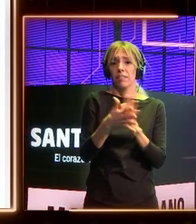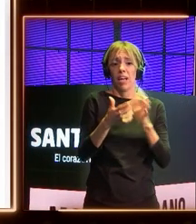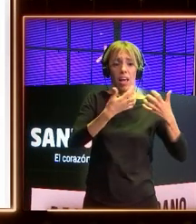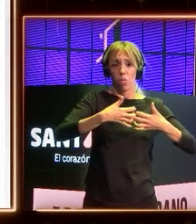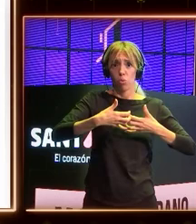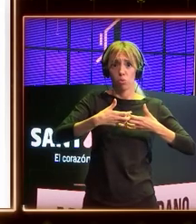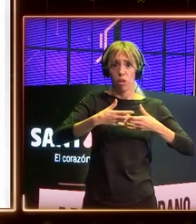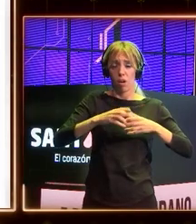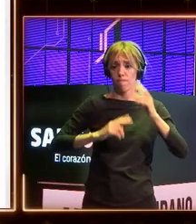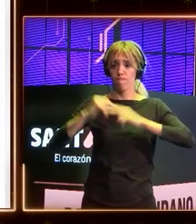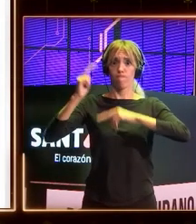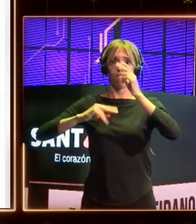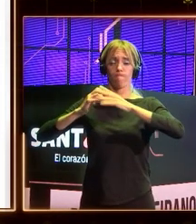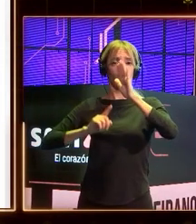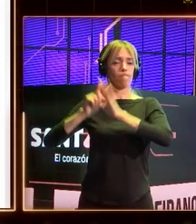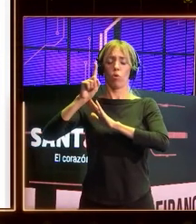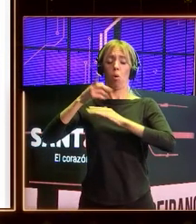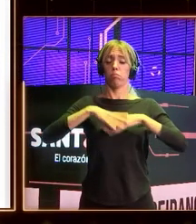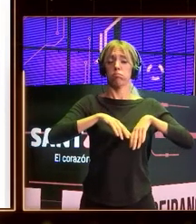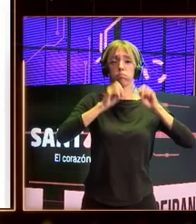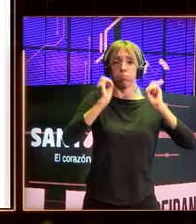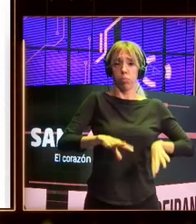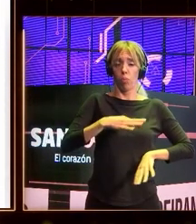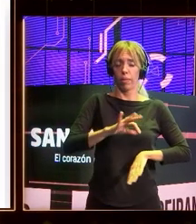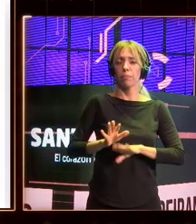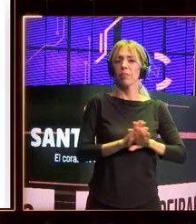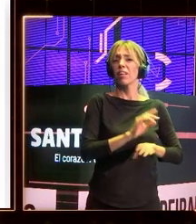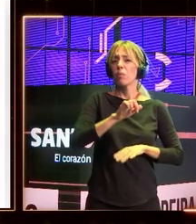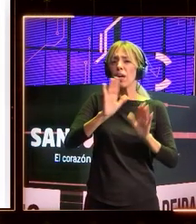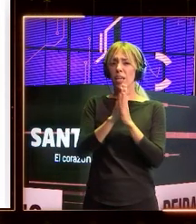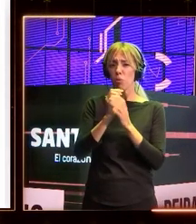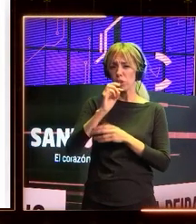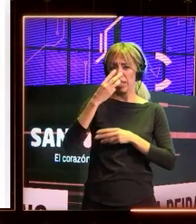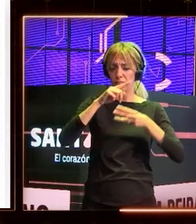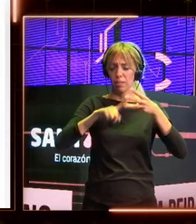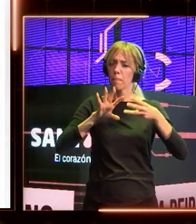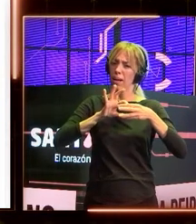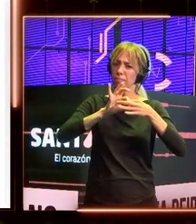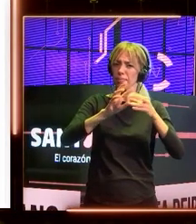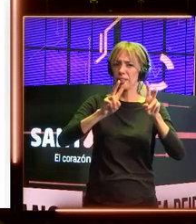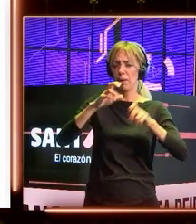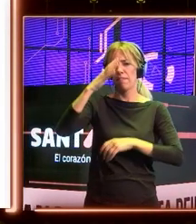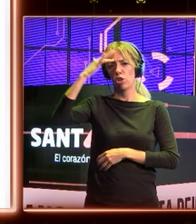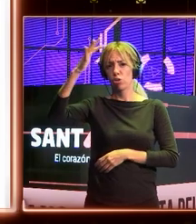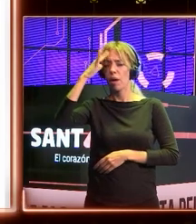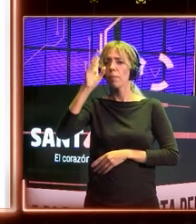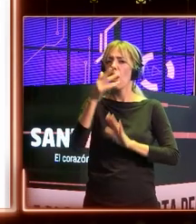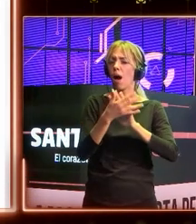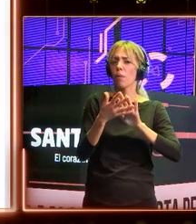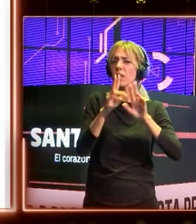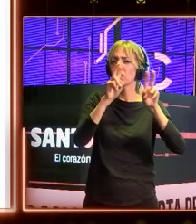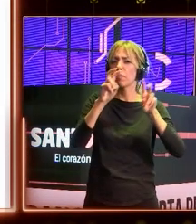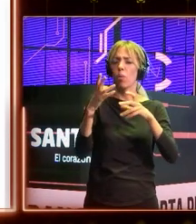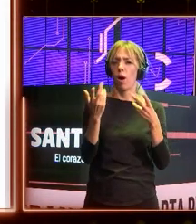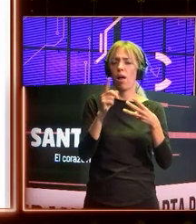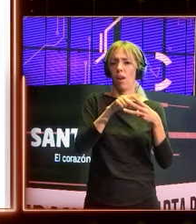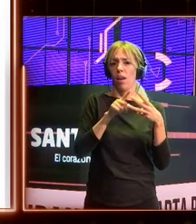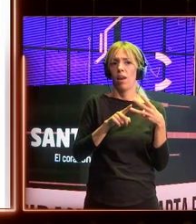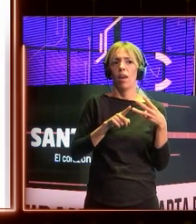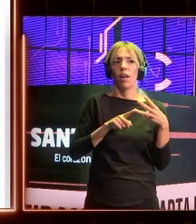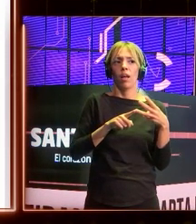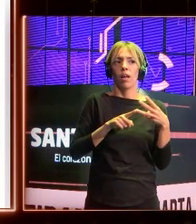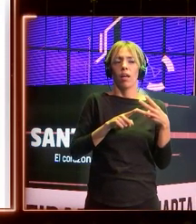industria. Y luego, estos tres libros, que son libros más bien filosóficos, pero que hablan de la dificultad de